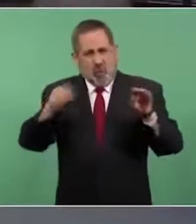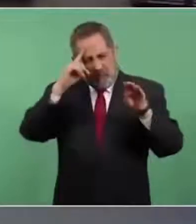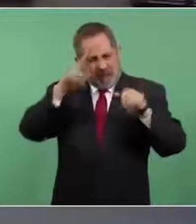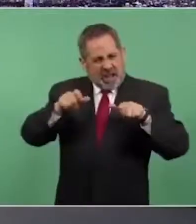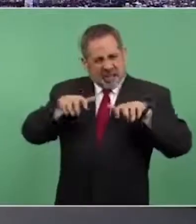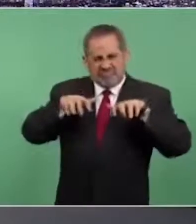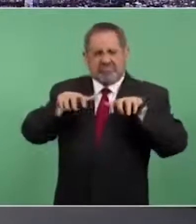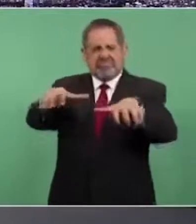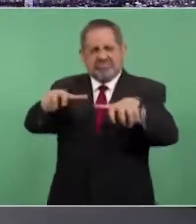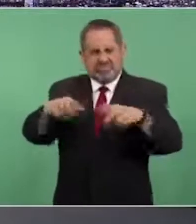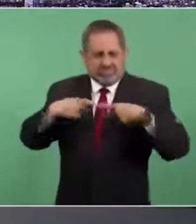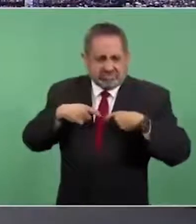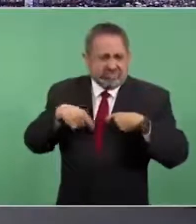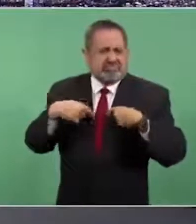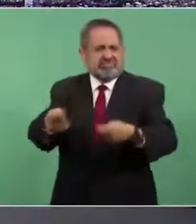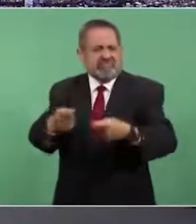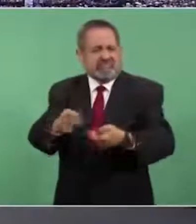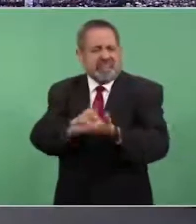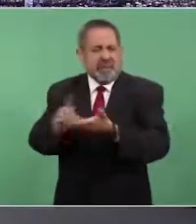pueblo.